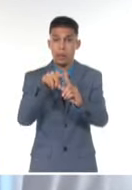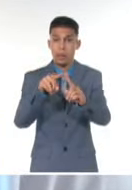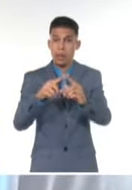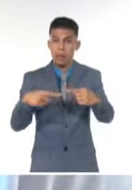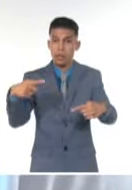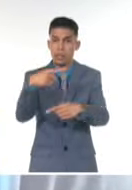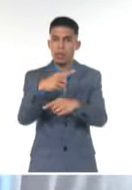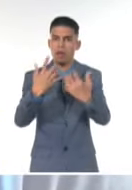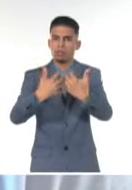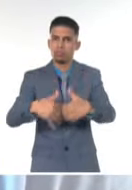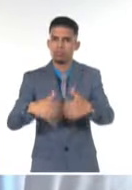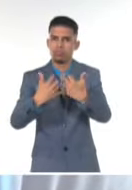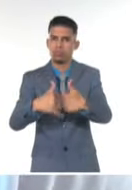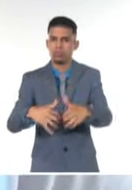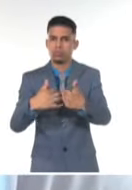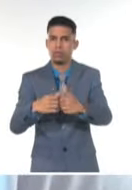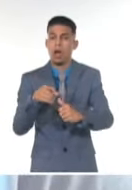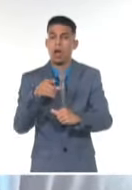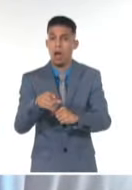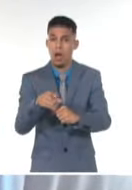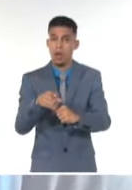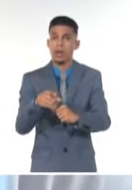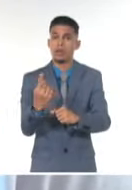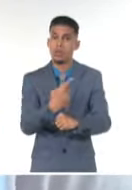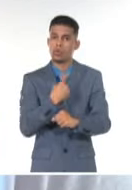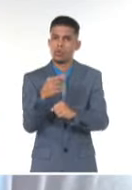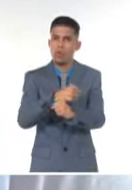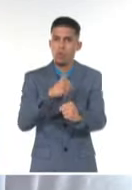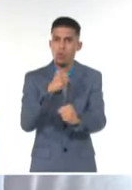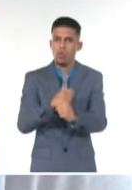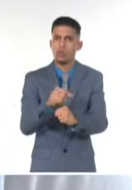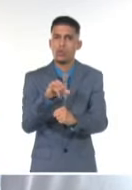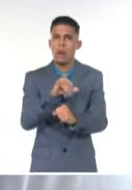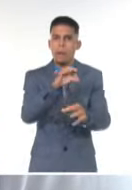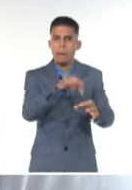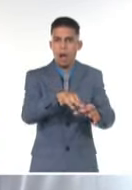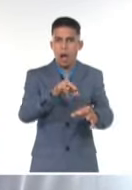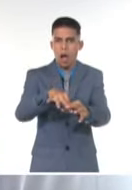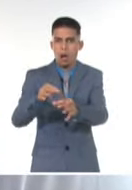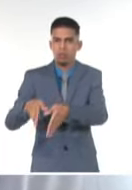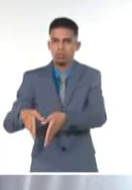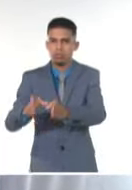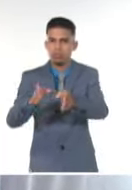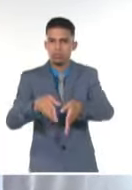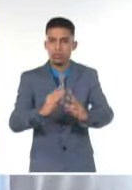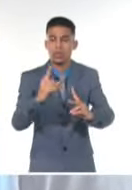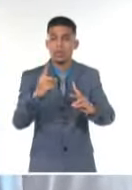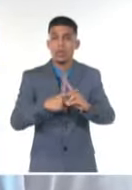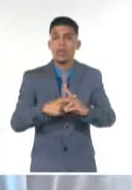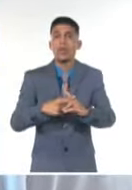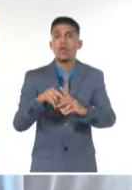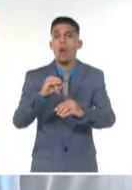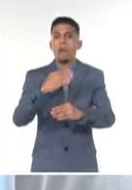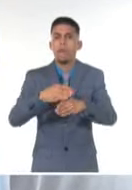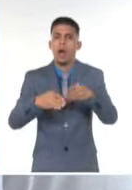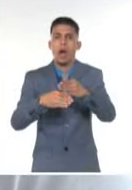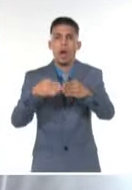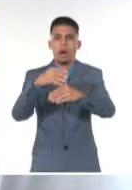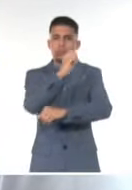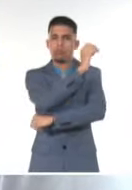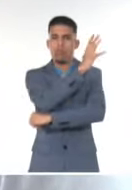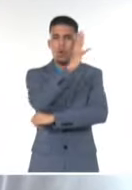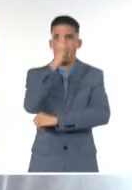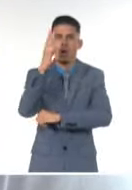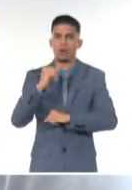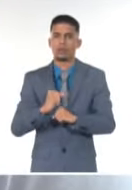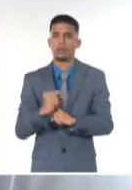que vamos a utilizar en las plantaciones, en el manejo de la regeneración natural, en la reconstrucción de los bosques. Nosotros tenemos